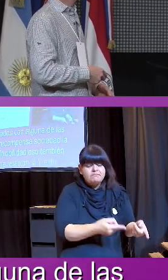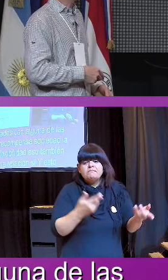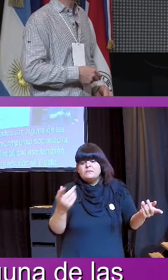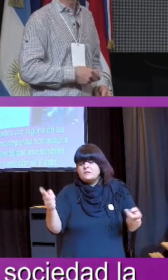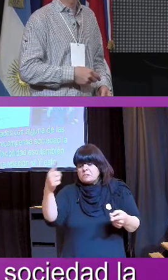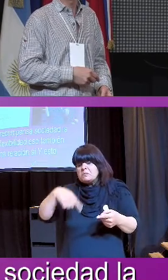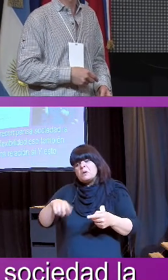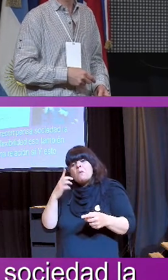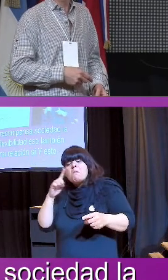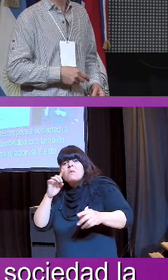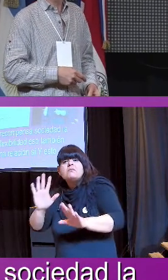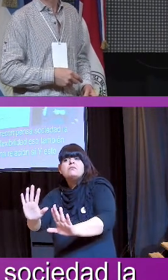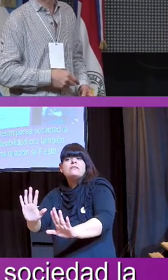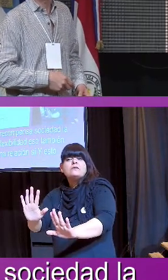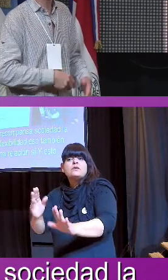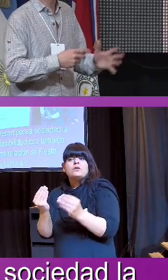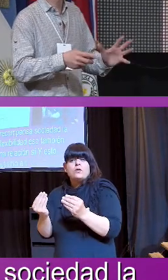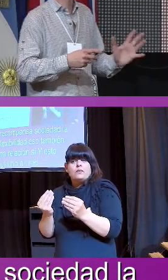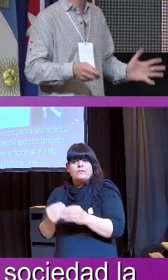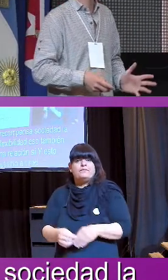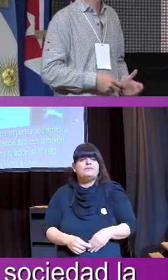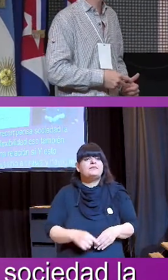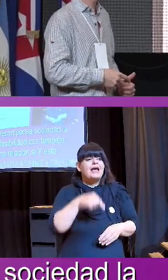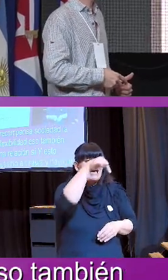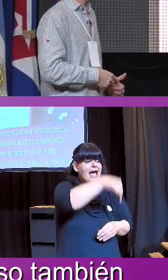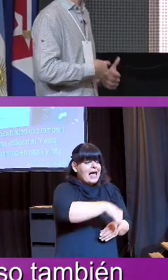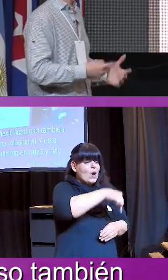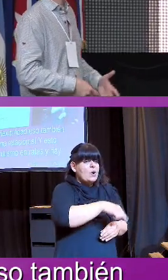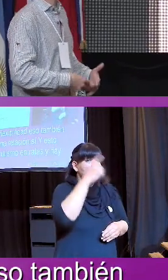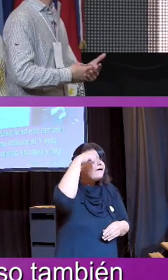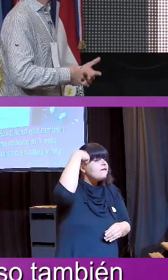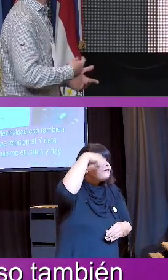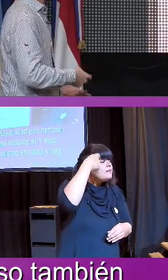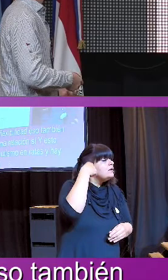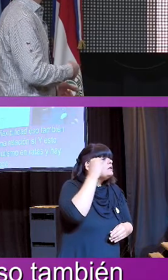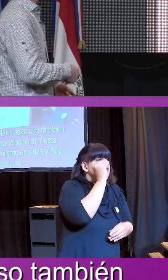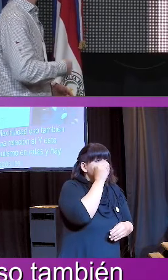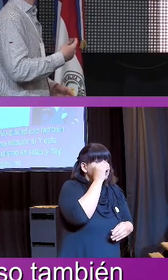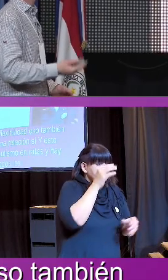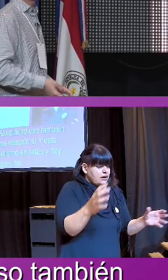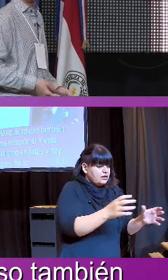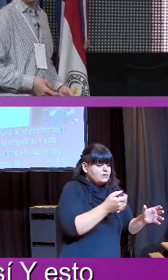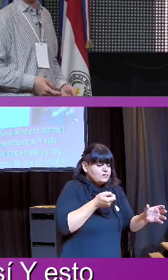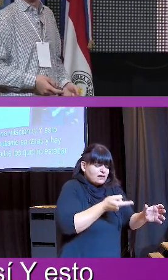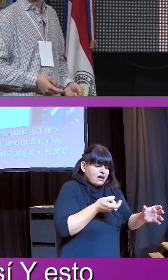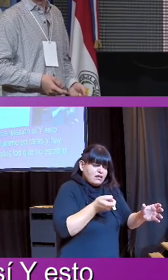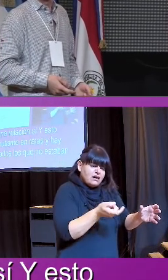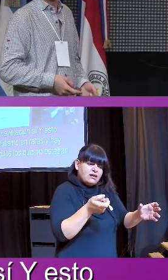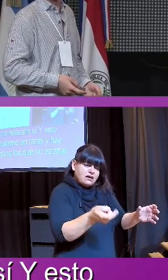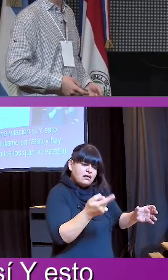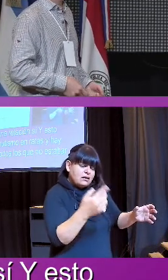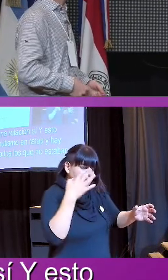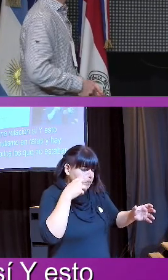apareció en distintos modelos de autismo en ratas, ¿sí? Hay distintos modelos diferentes y en todos lo que notaban es que mejoraba,